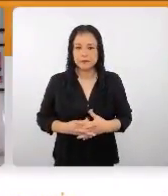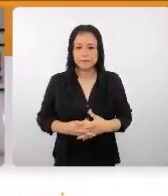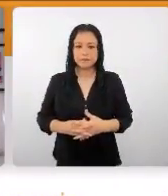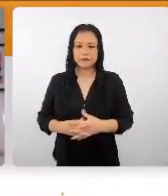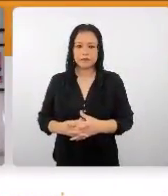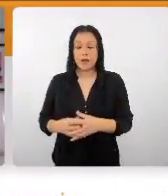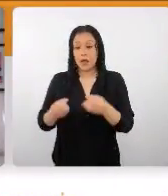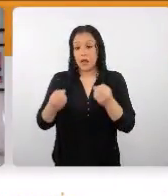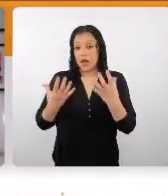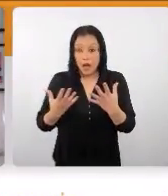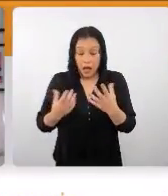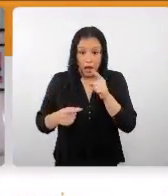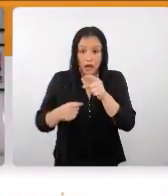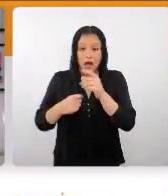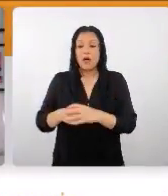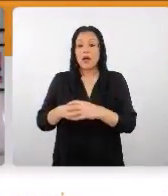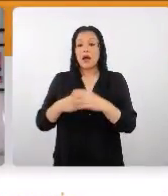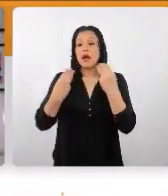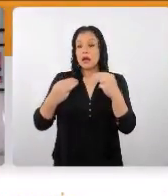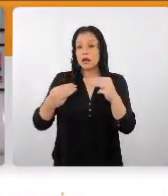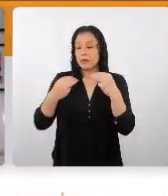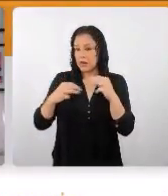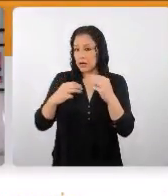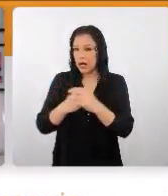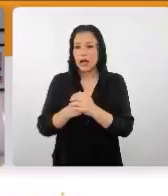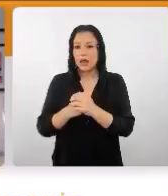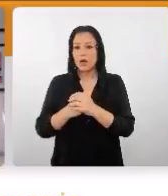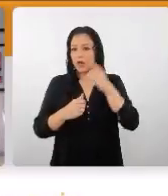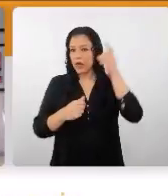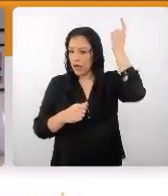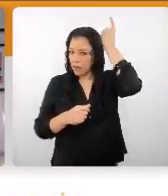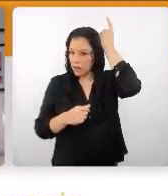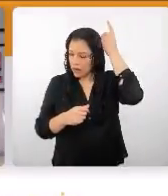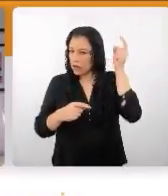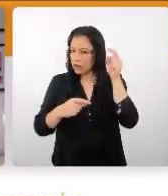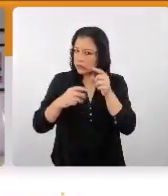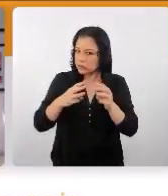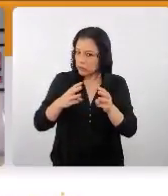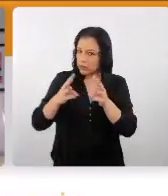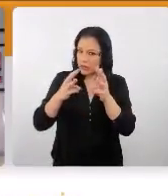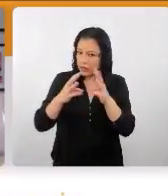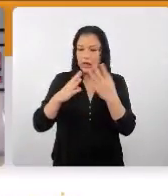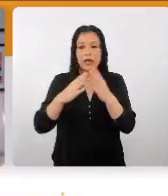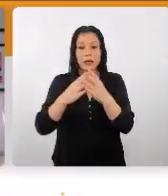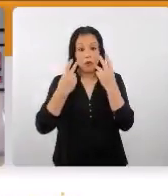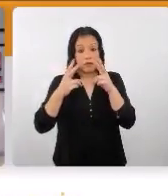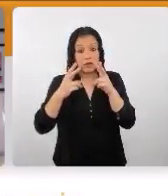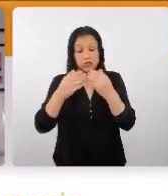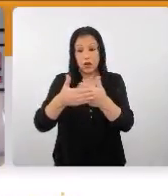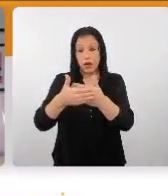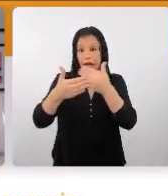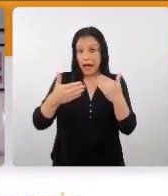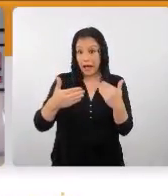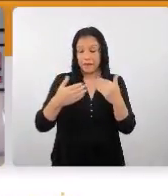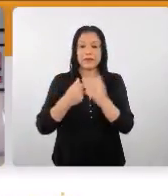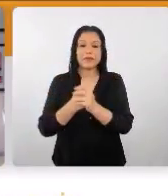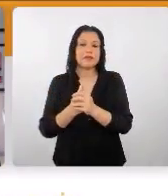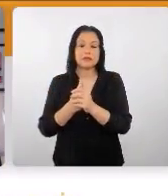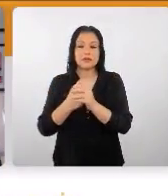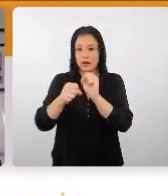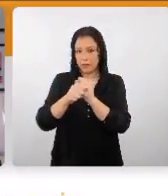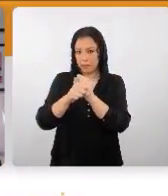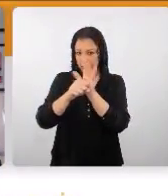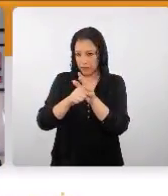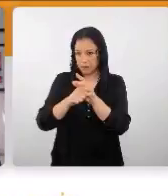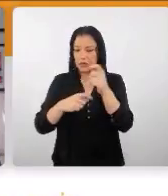De hecho, en el mercado alemán, y esa es una tendencia que ya le hemos venido viendo antes de la pandemia, es un turista que está